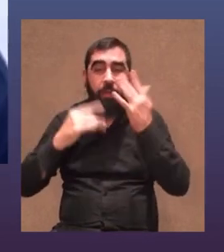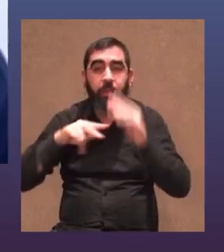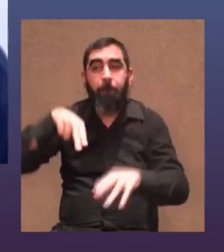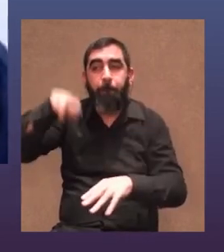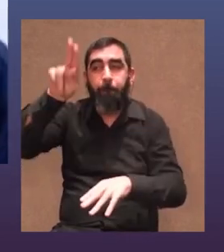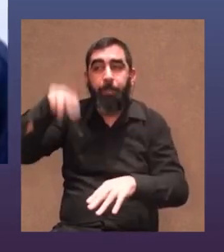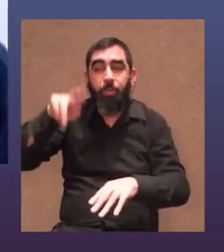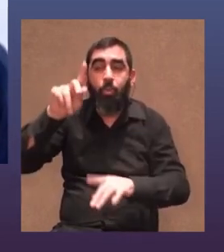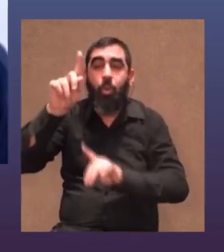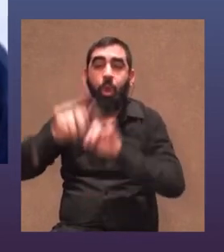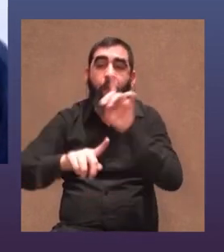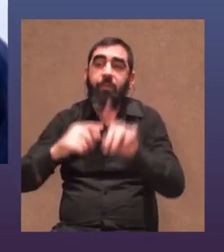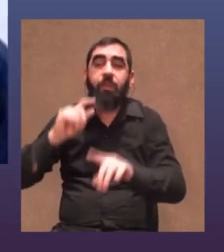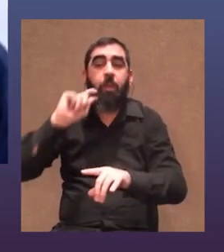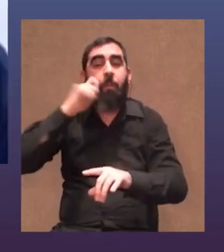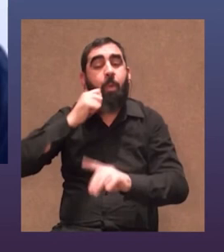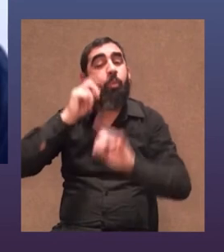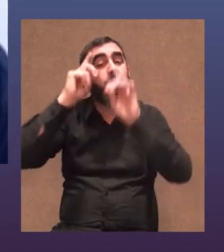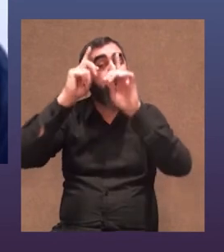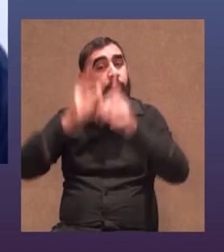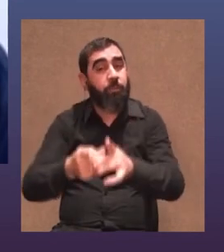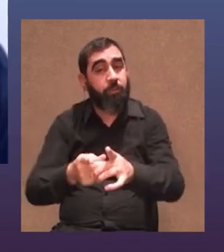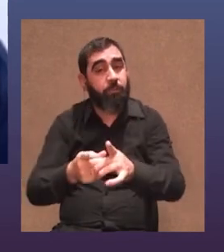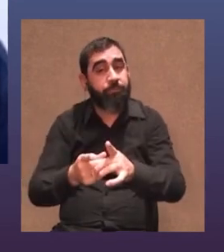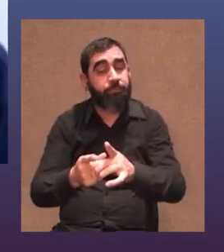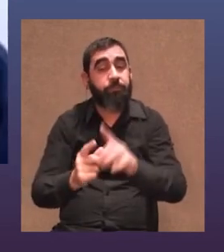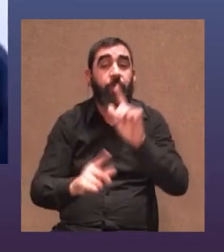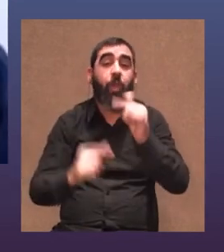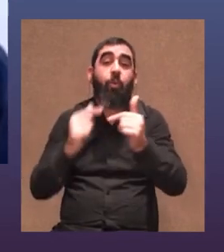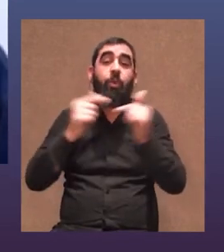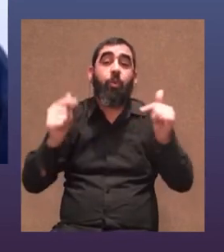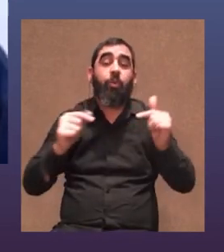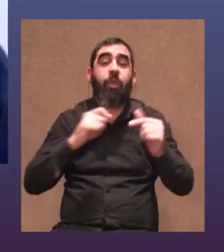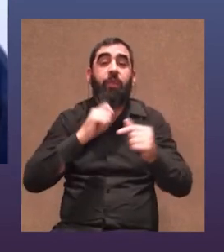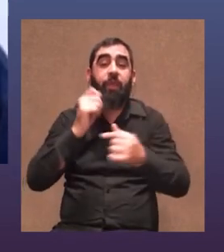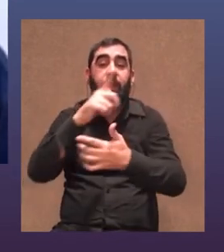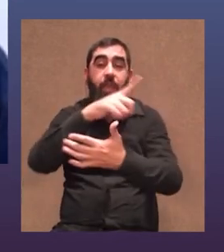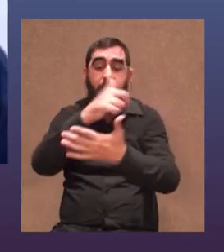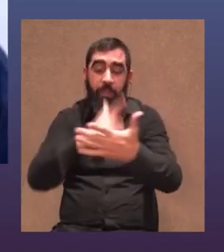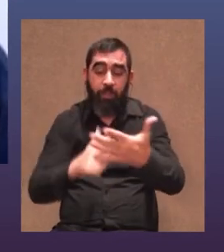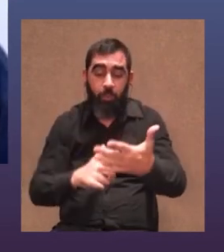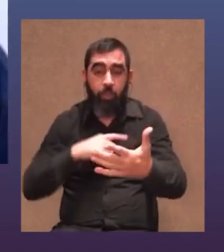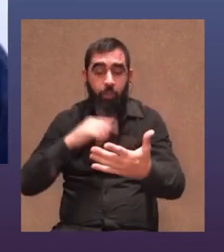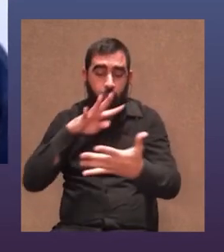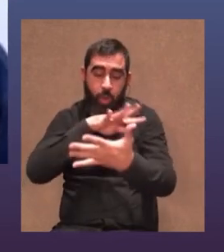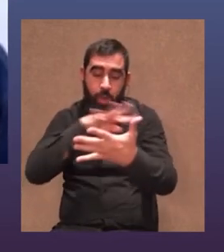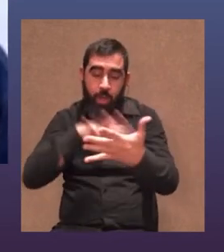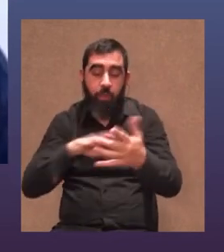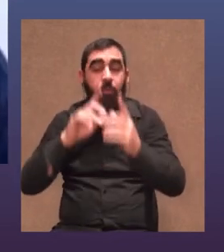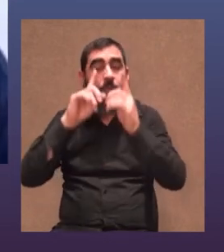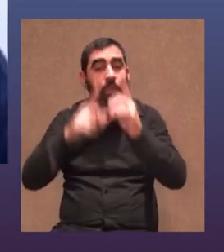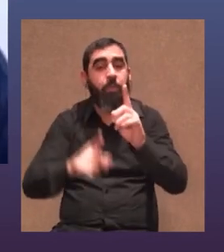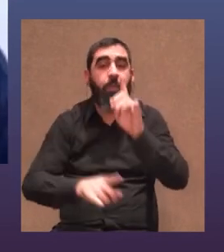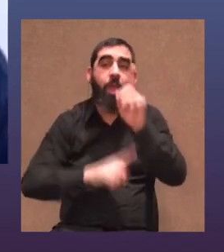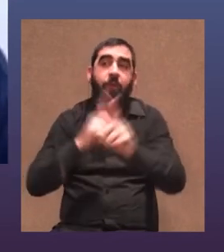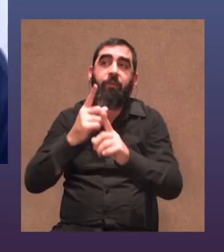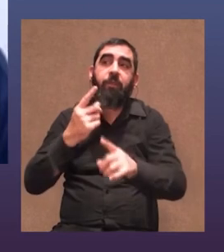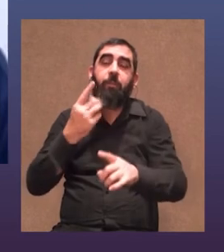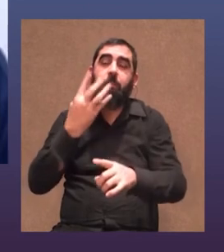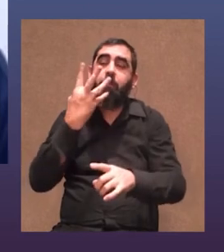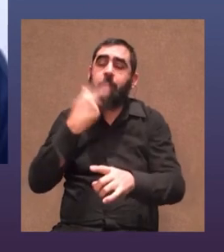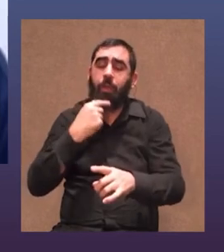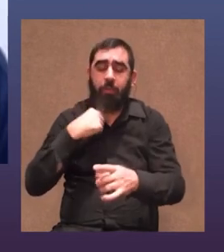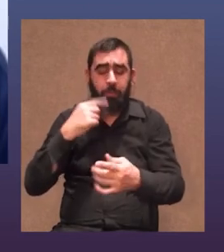sea, me prueba lo mismo, y algunas cosas también de literatura, cuando estás leyendo y de repente terminas llorando